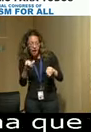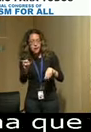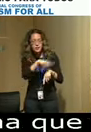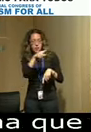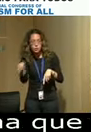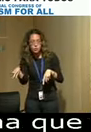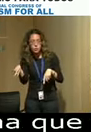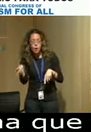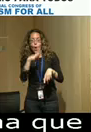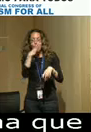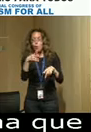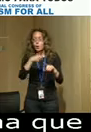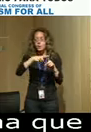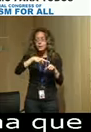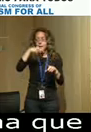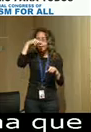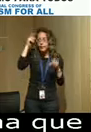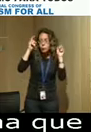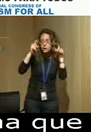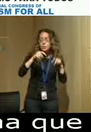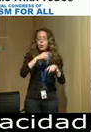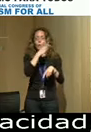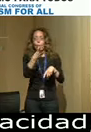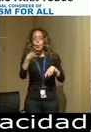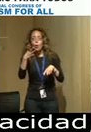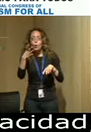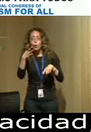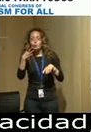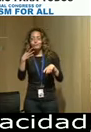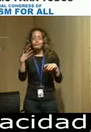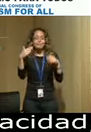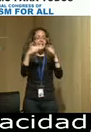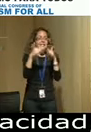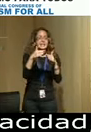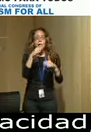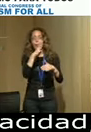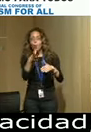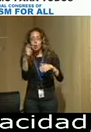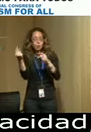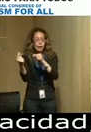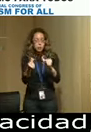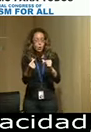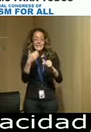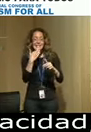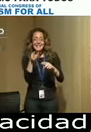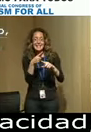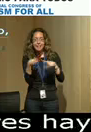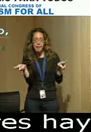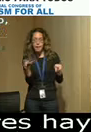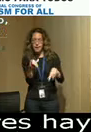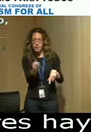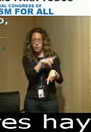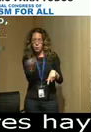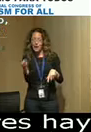hay diferencias por niveles educativos, si hay diferencias por tipo de hogar, en función del nivel de ingreso. Ese es el objetivo básico del trabajo,